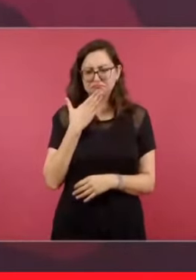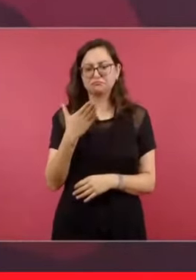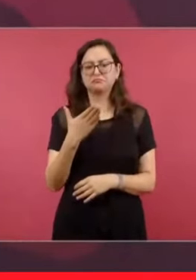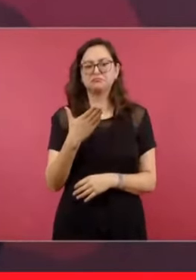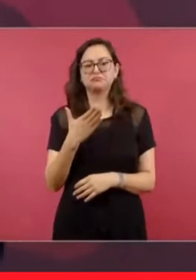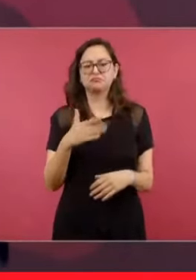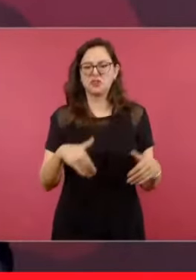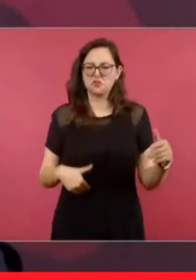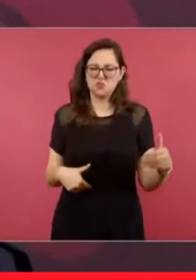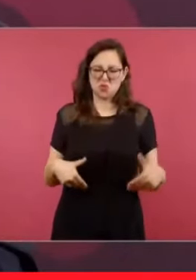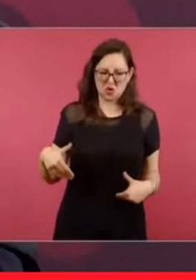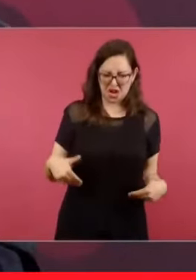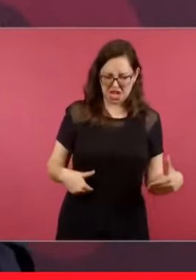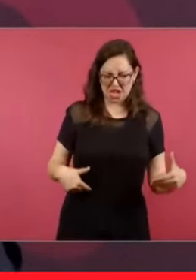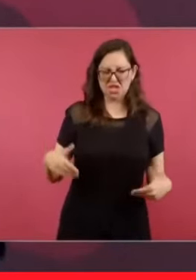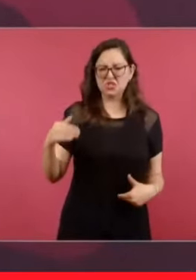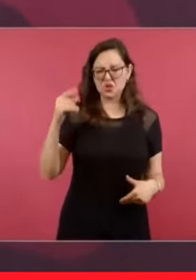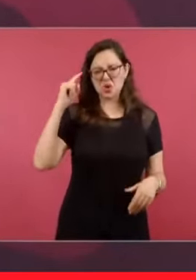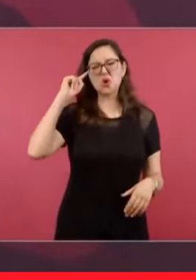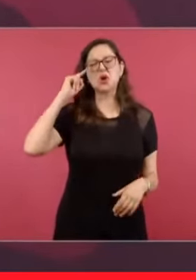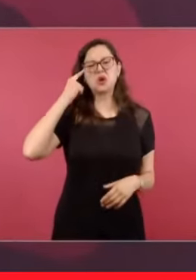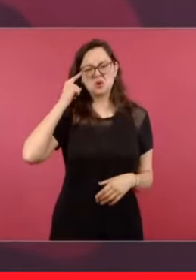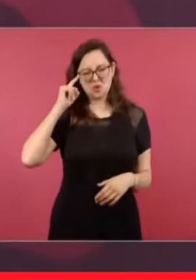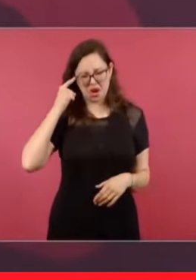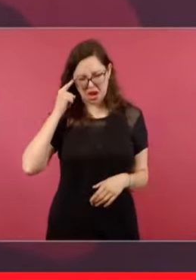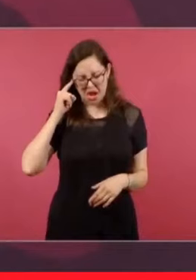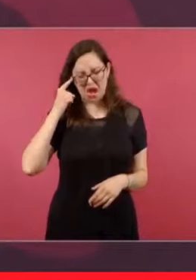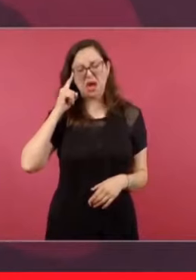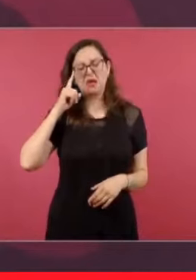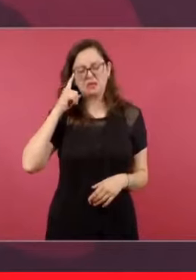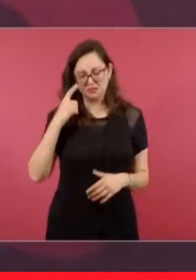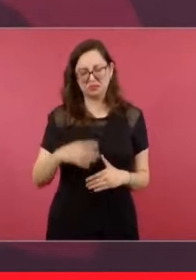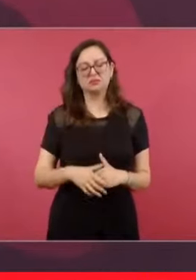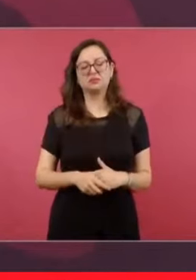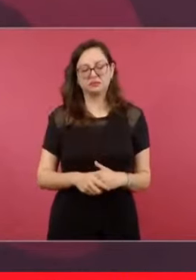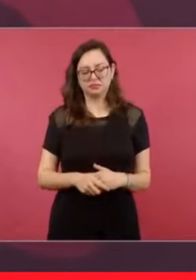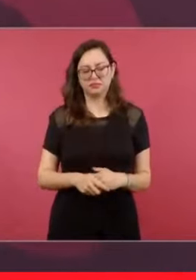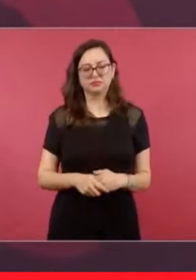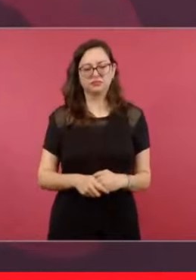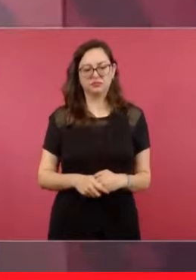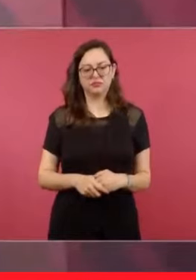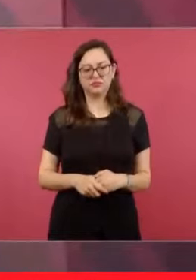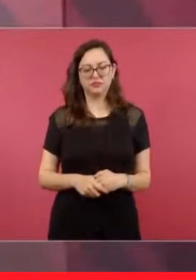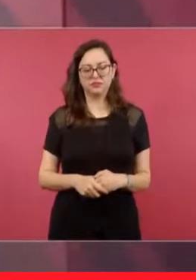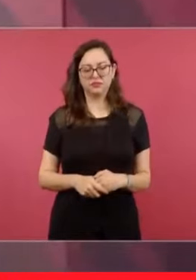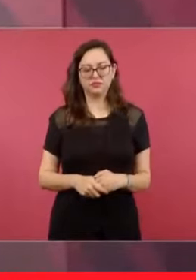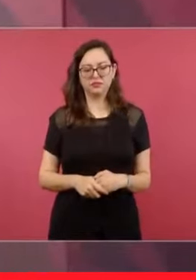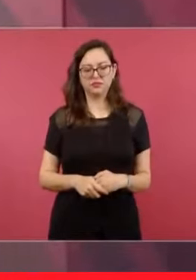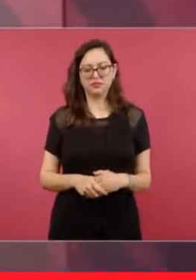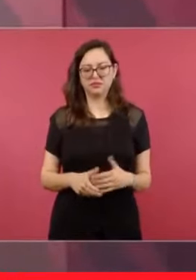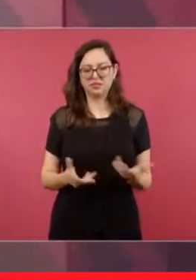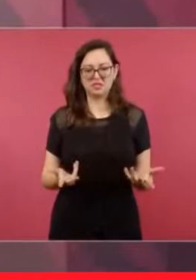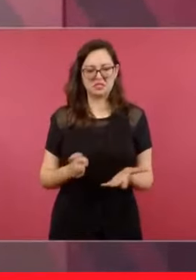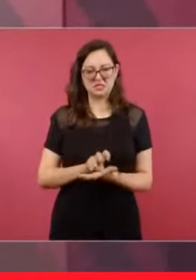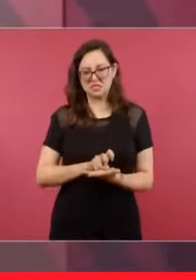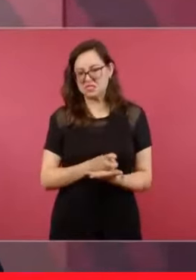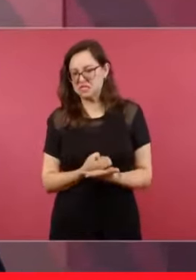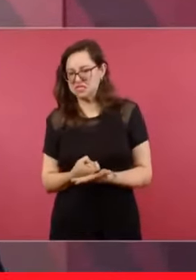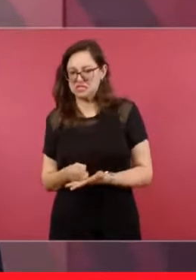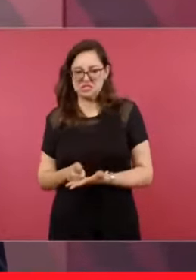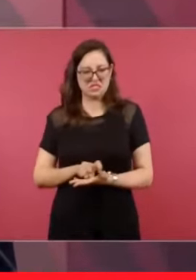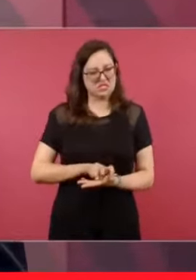enojados y este hacen sus pucheros